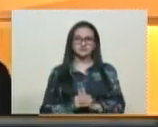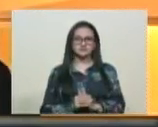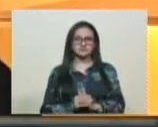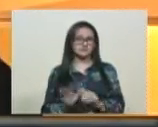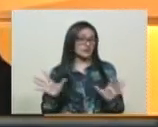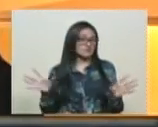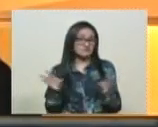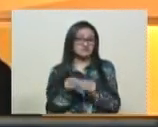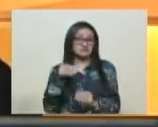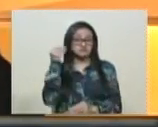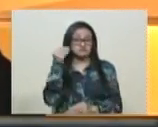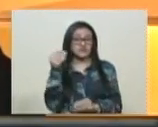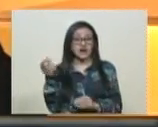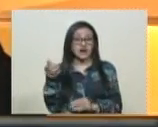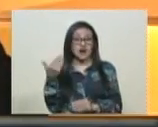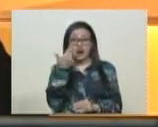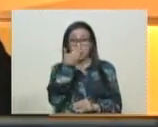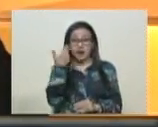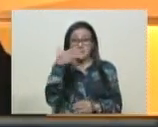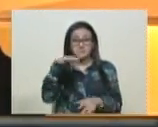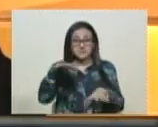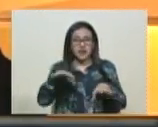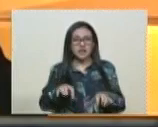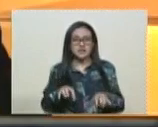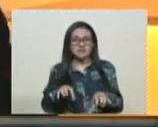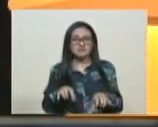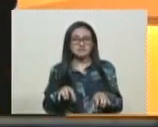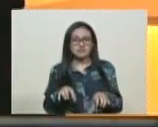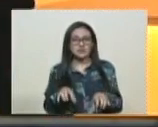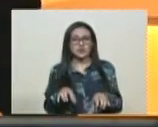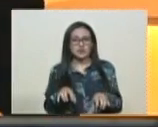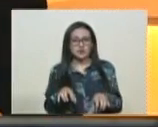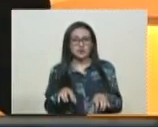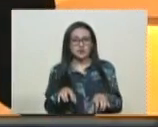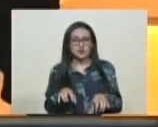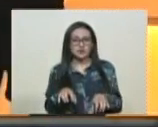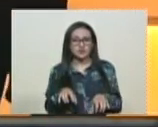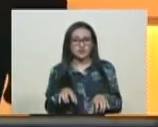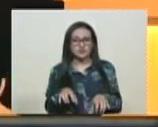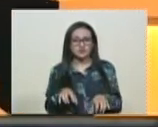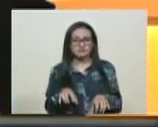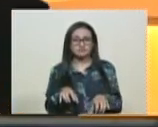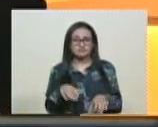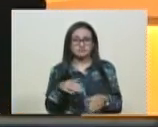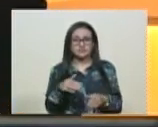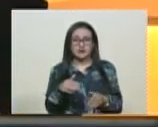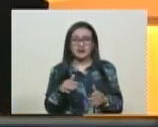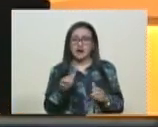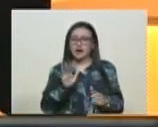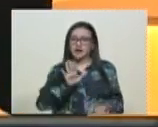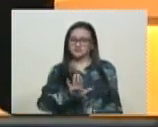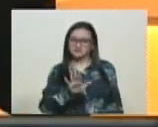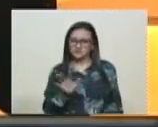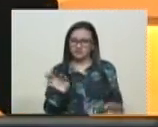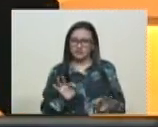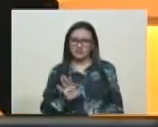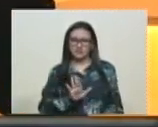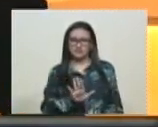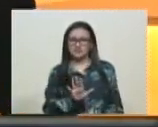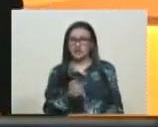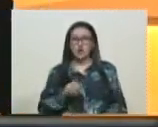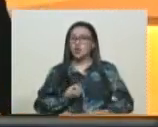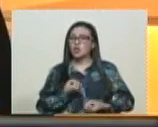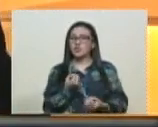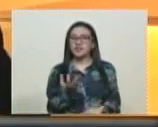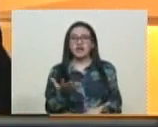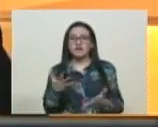concluir que el capitalismo está imposibilitado desde su naturaleza, desde su esencia, a dar beneficio